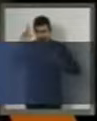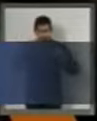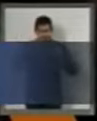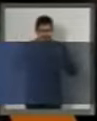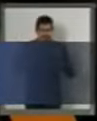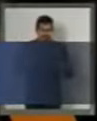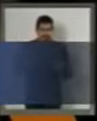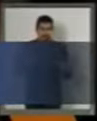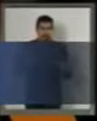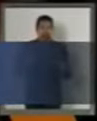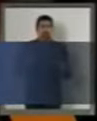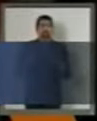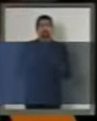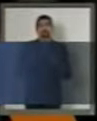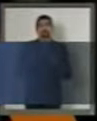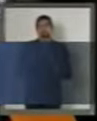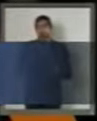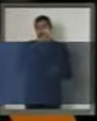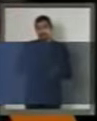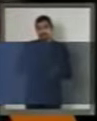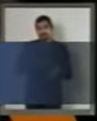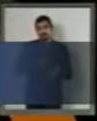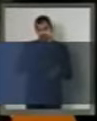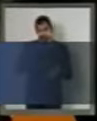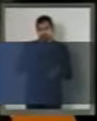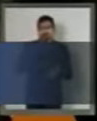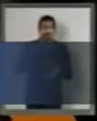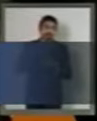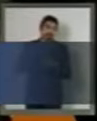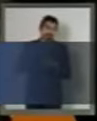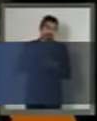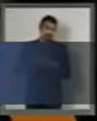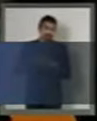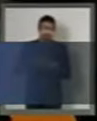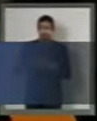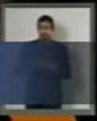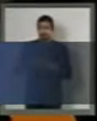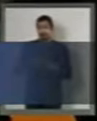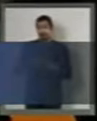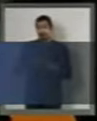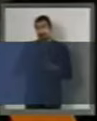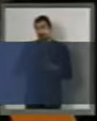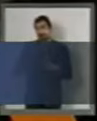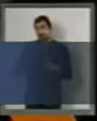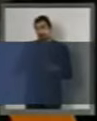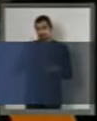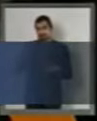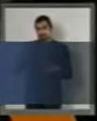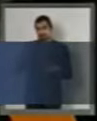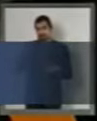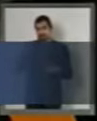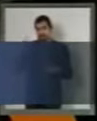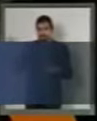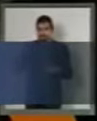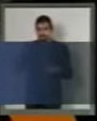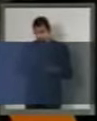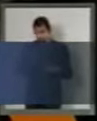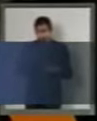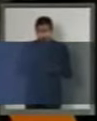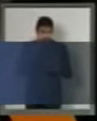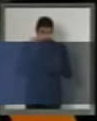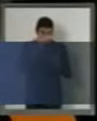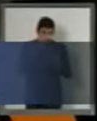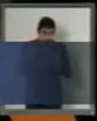que conformaron este acuerdo, PRI, PAN, PRD y Partido Verde, pudieron hablar de ello. Pero, en